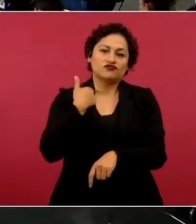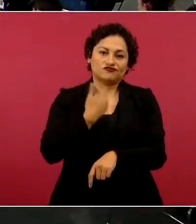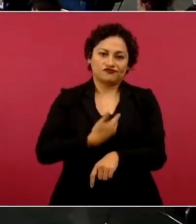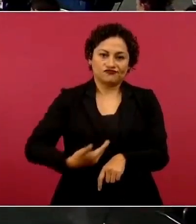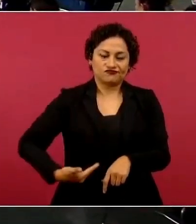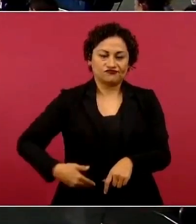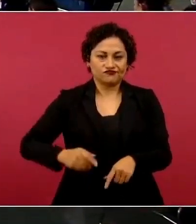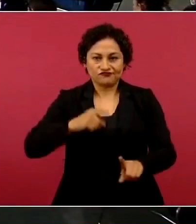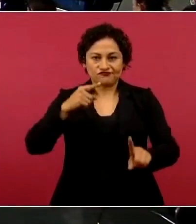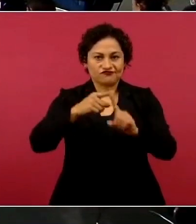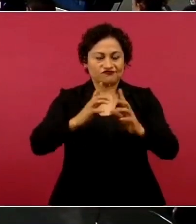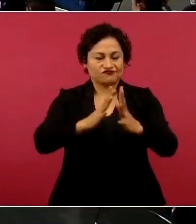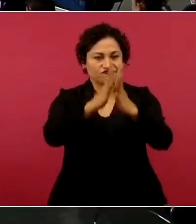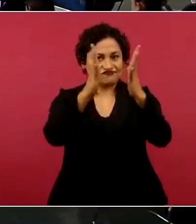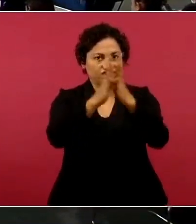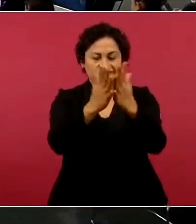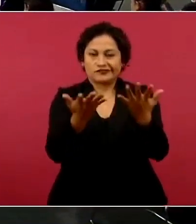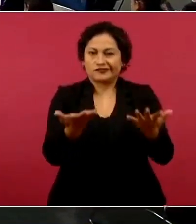Entonces,